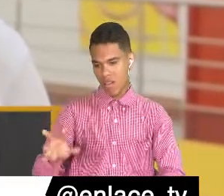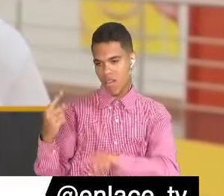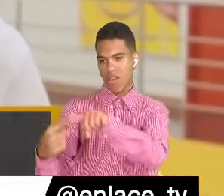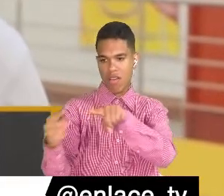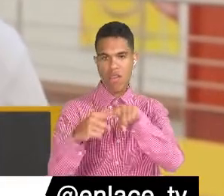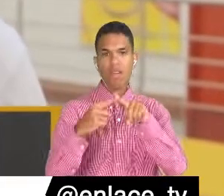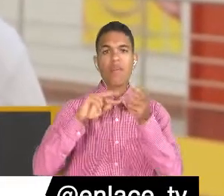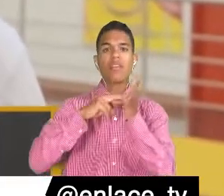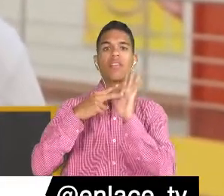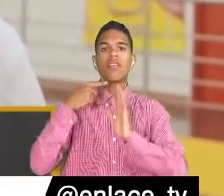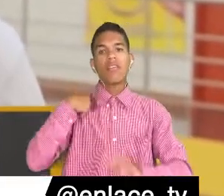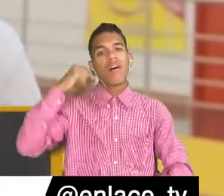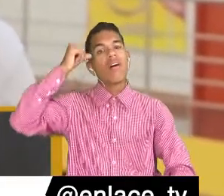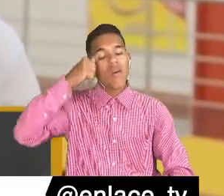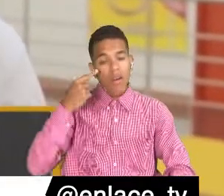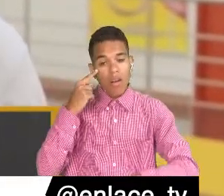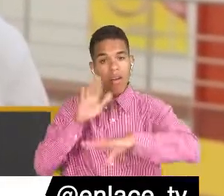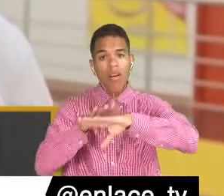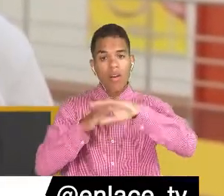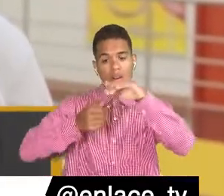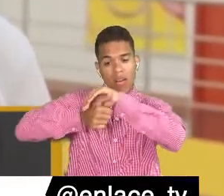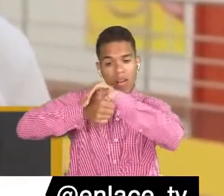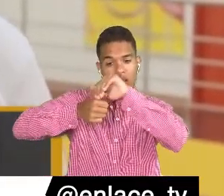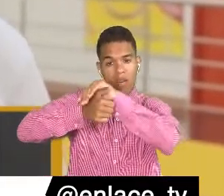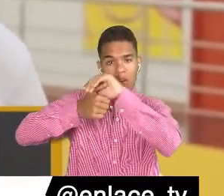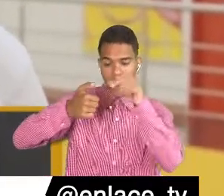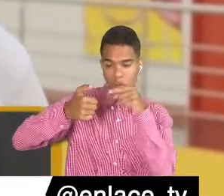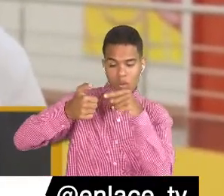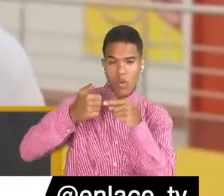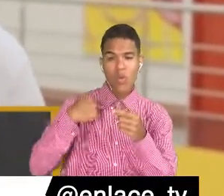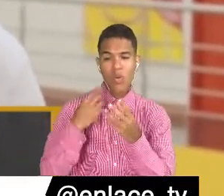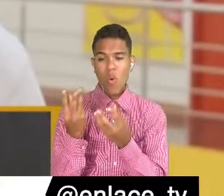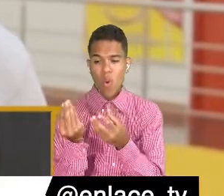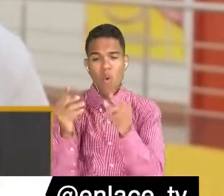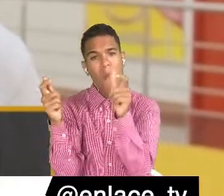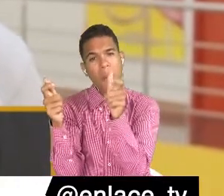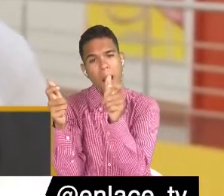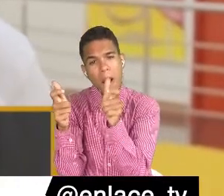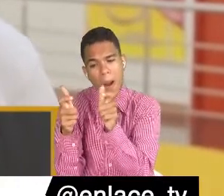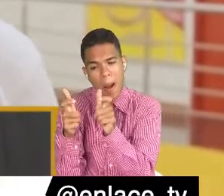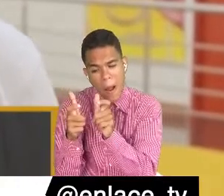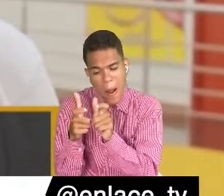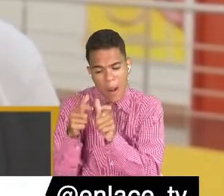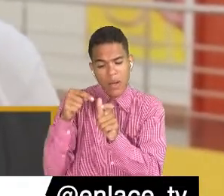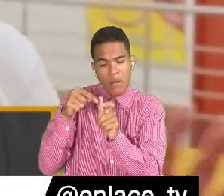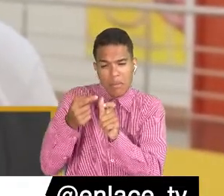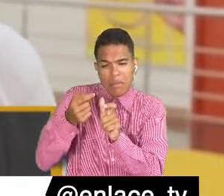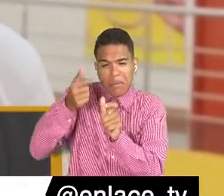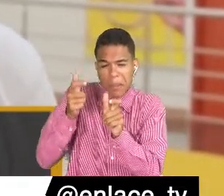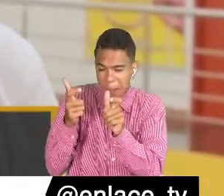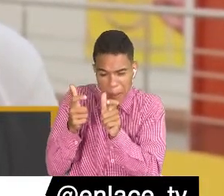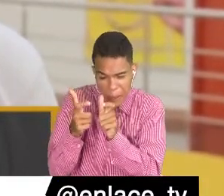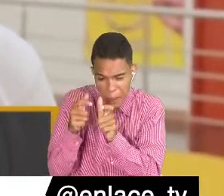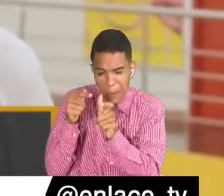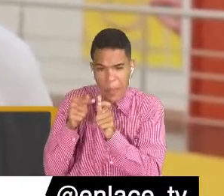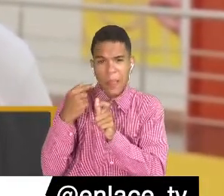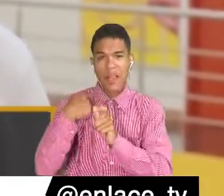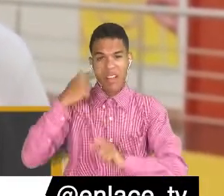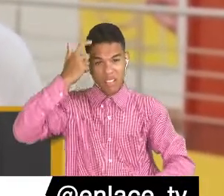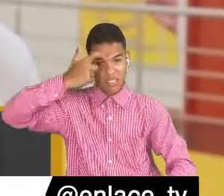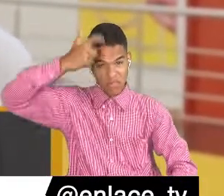recordarle a la comunidad que la tortuga ictiotea es una especie en vía de extinción, que es muy perseguida, muy apetecida por nuestra culinaria,